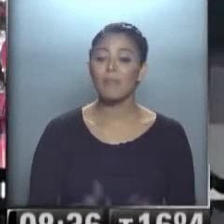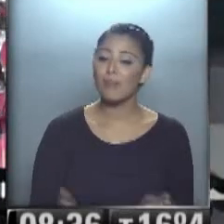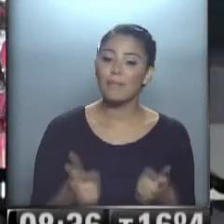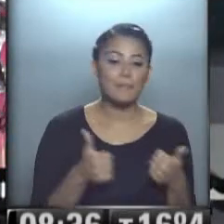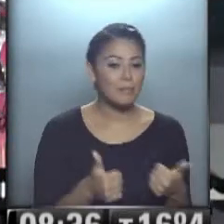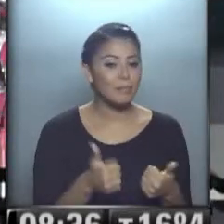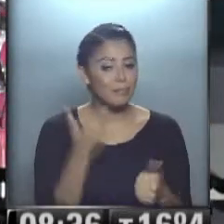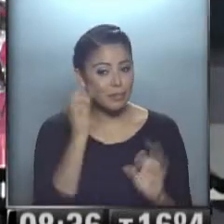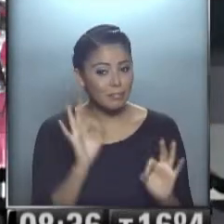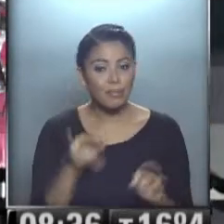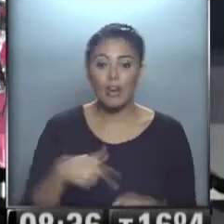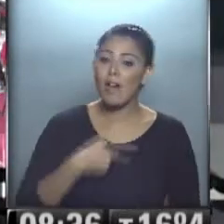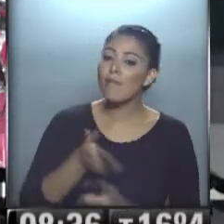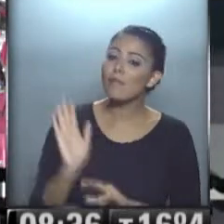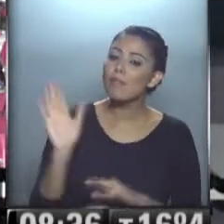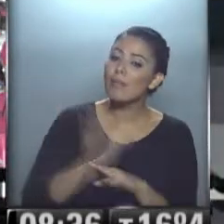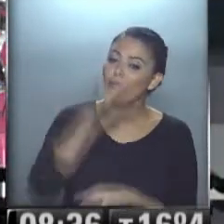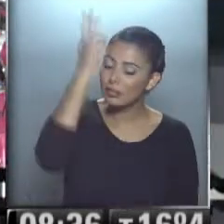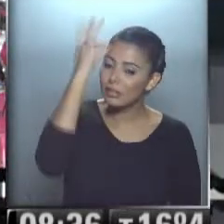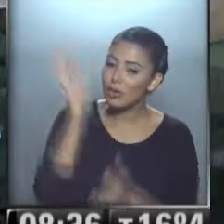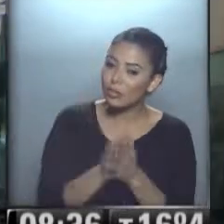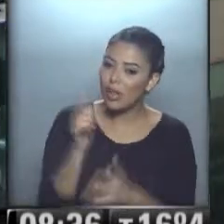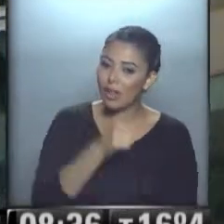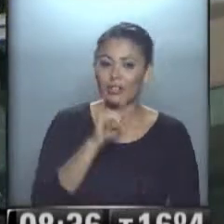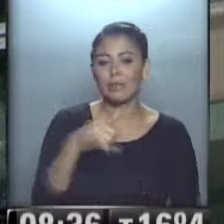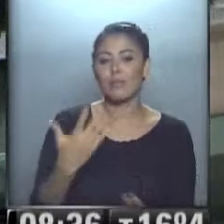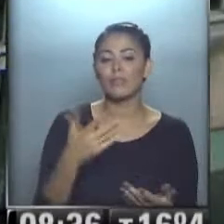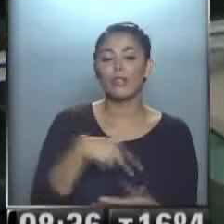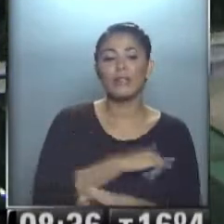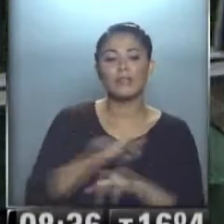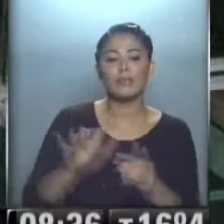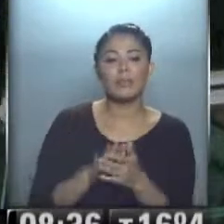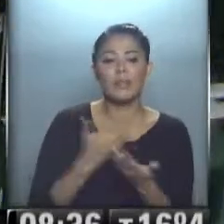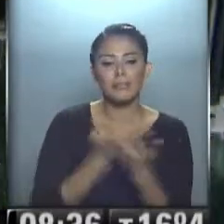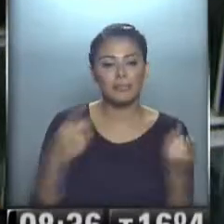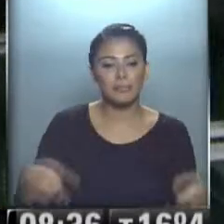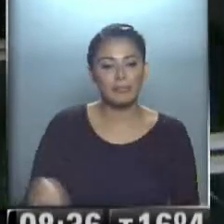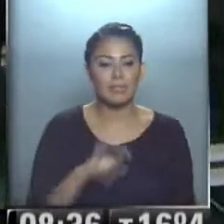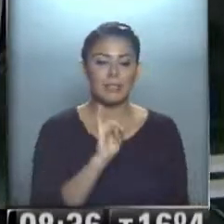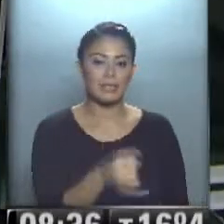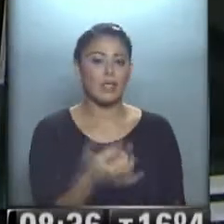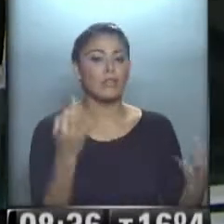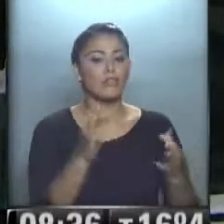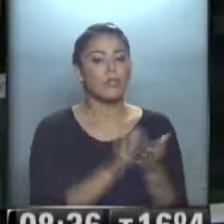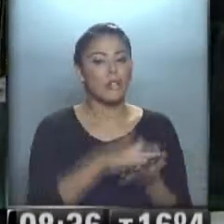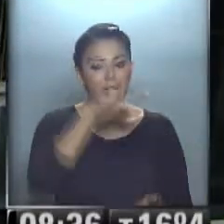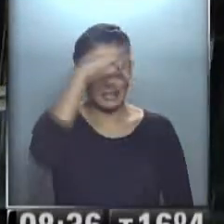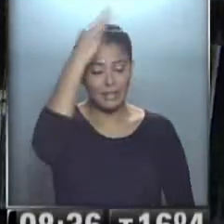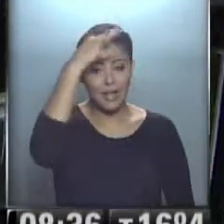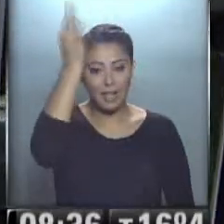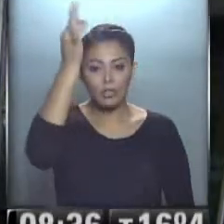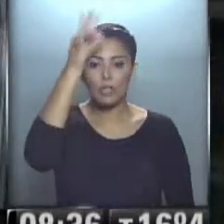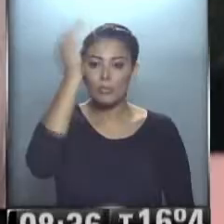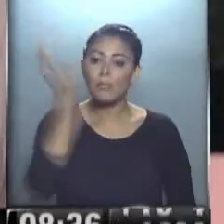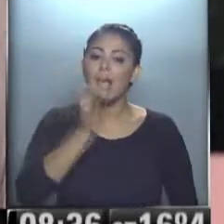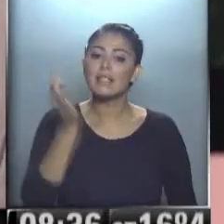Bueno, muy bien. Ahí estamos. ¿Vamos al teatro con Alejo? Pero claro que sí, vamos a hablar de espectáculos. Vamos a hablar de espectáculos y propiamente de teatro, y de un teatro